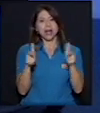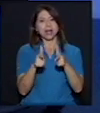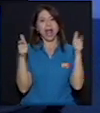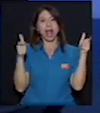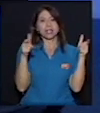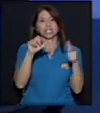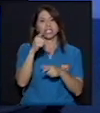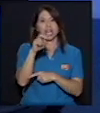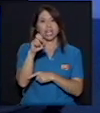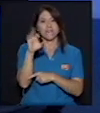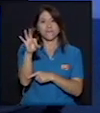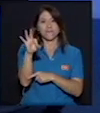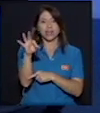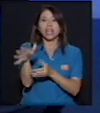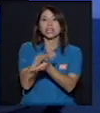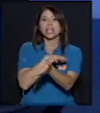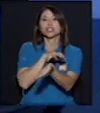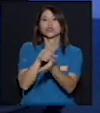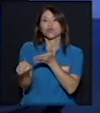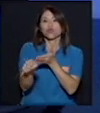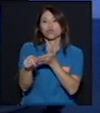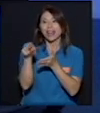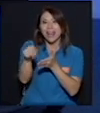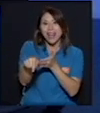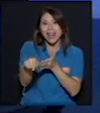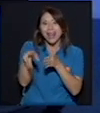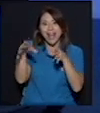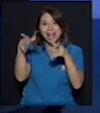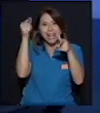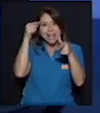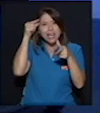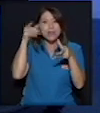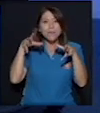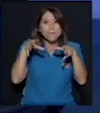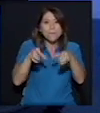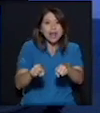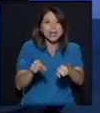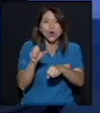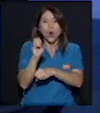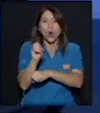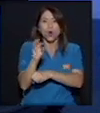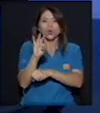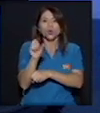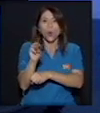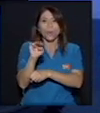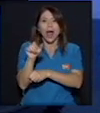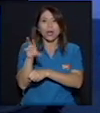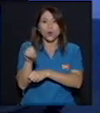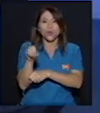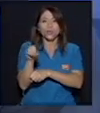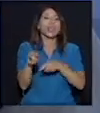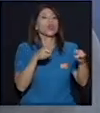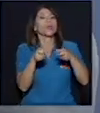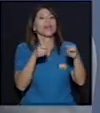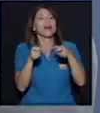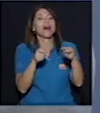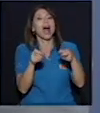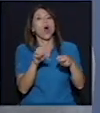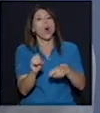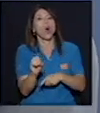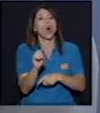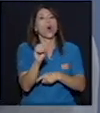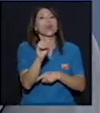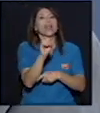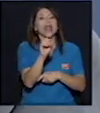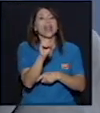destruye la unidad del Imperio Otomano que dominaba completamente el Oriente Medio y nos crea condiciones que nos tienen